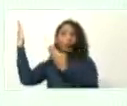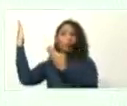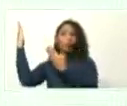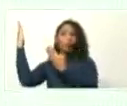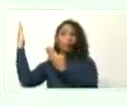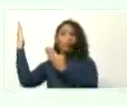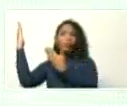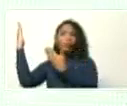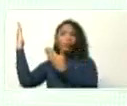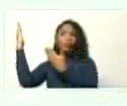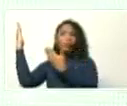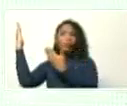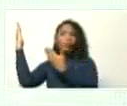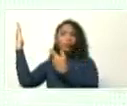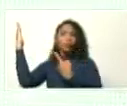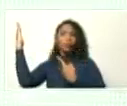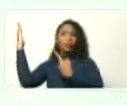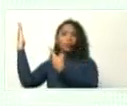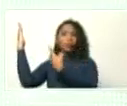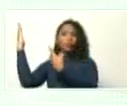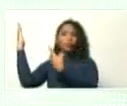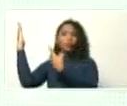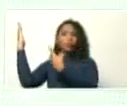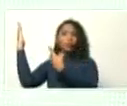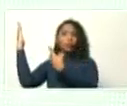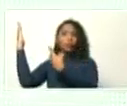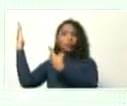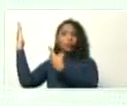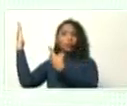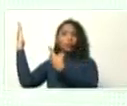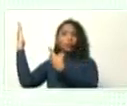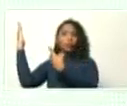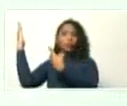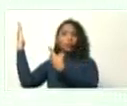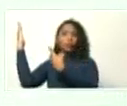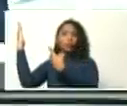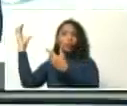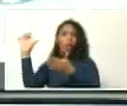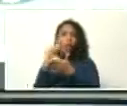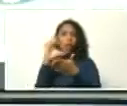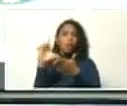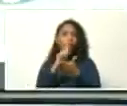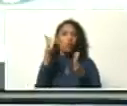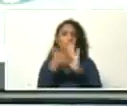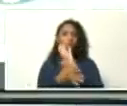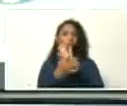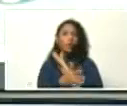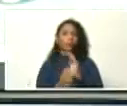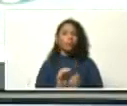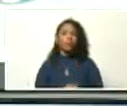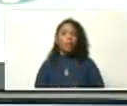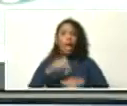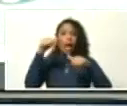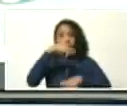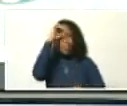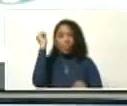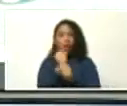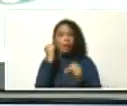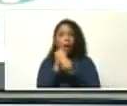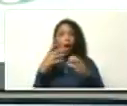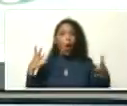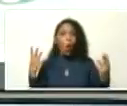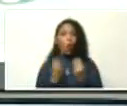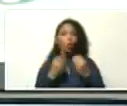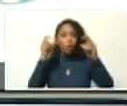Boris. Manifiesto de los pobres. Las soluciones vienen desde abajo. Y aquí él trabaja un conjunto de